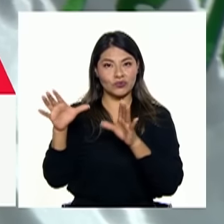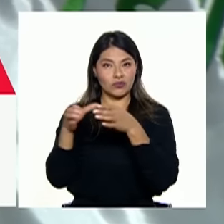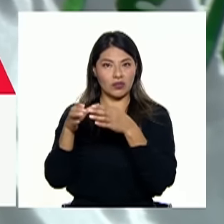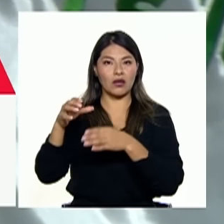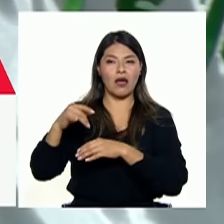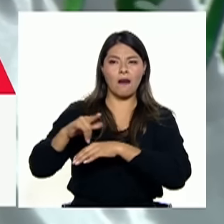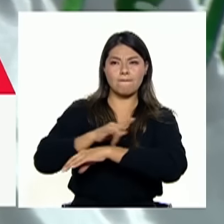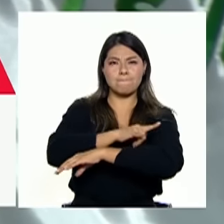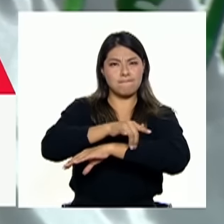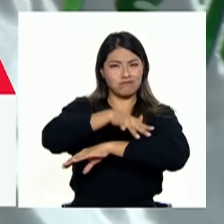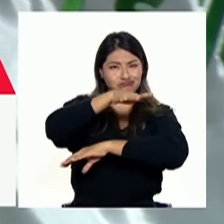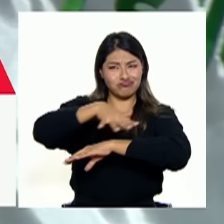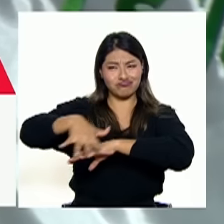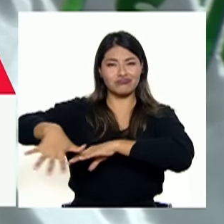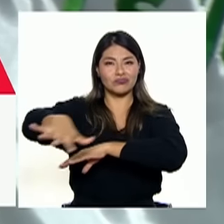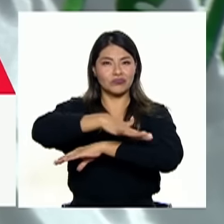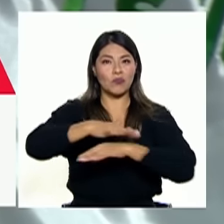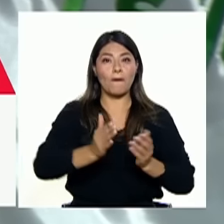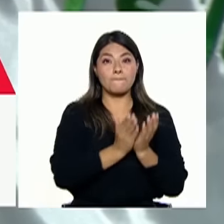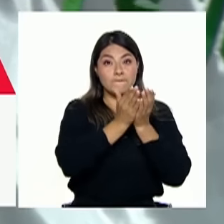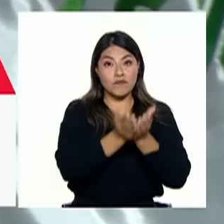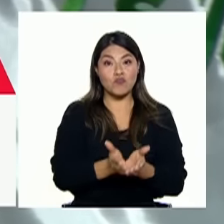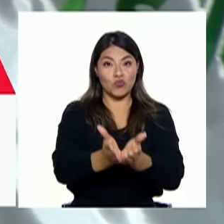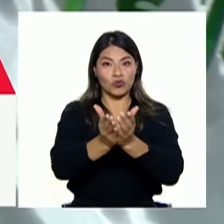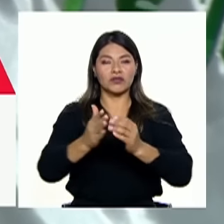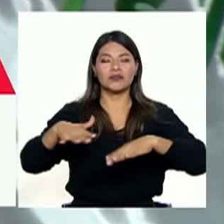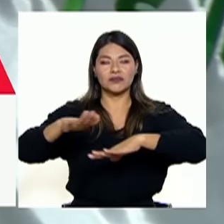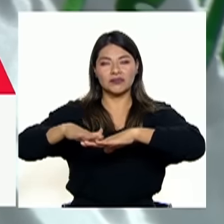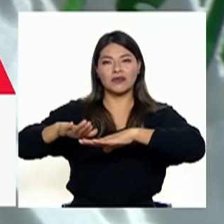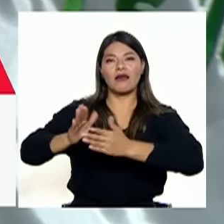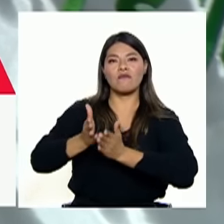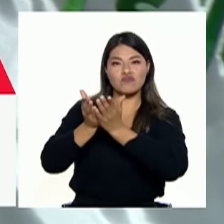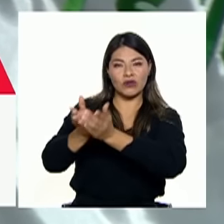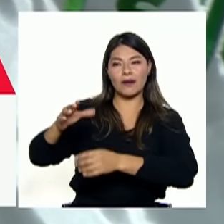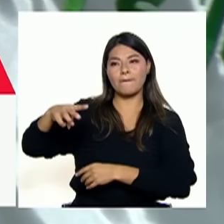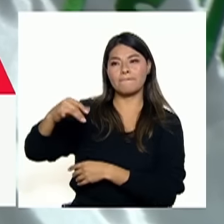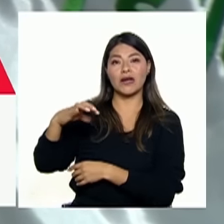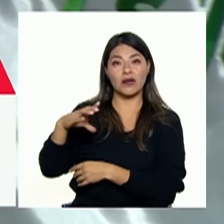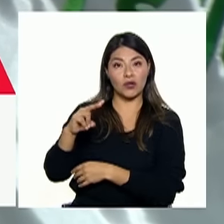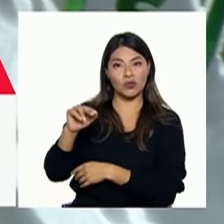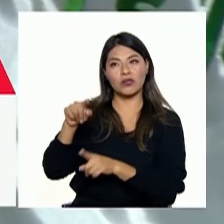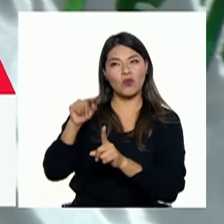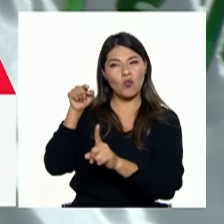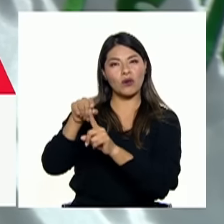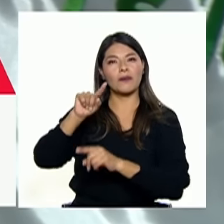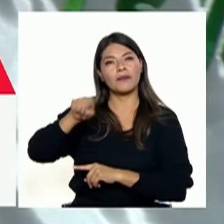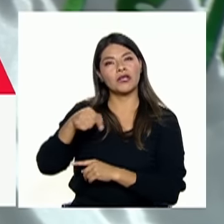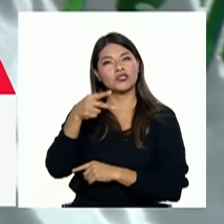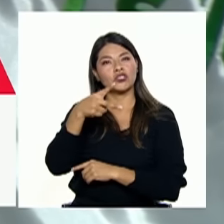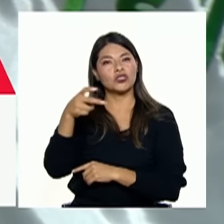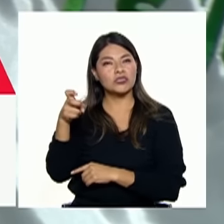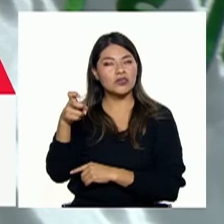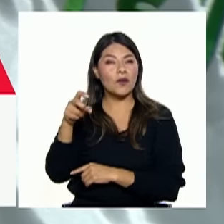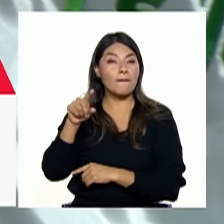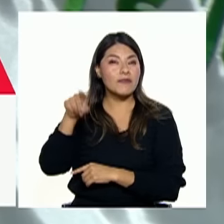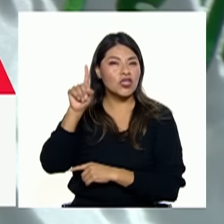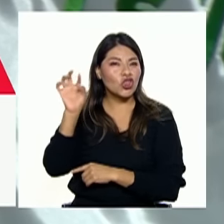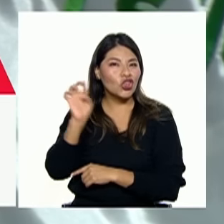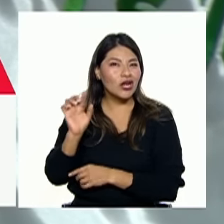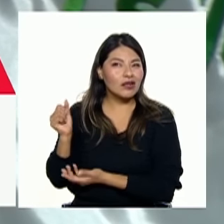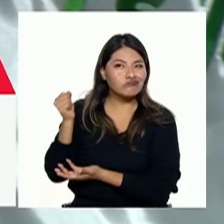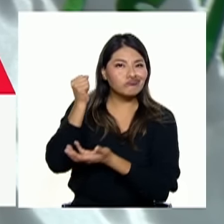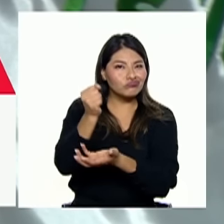conjuntamente con la mina Pampa del Pongo, significa una inversión de aproximadamente 1.200 millones de dólares, convirtiendo a este puerto en el